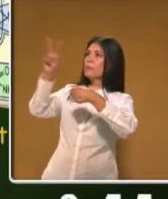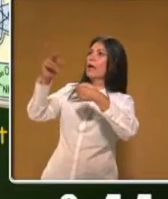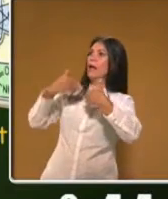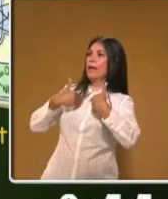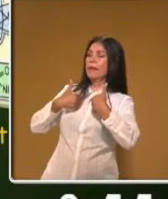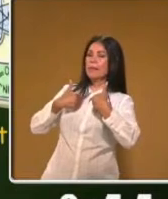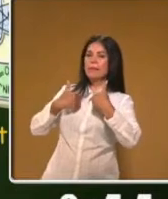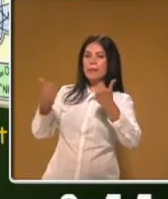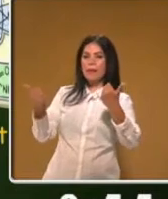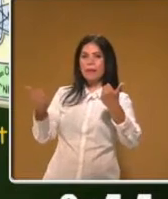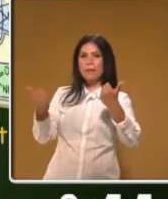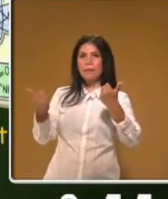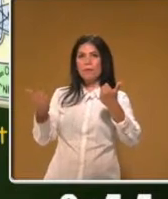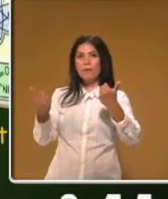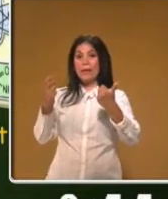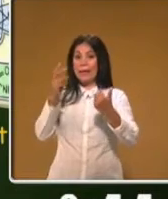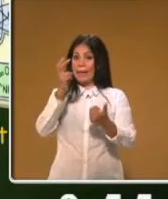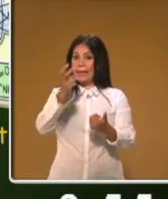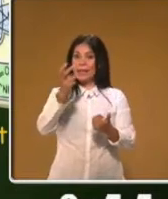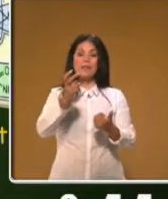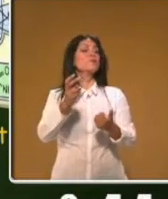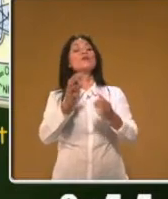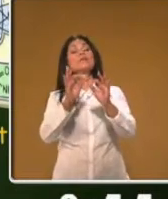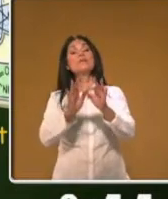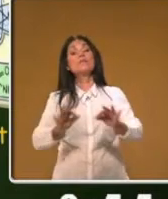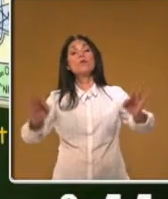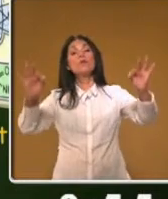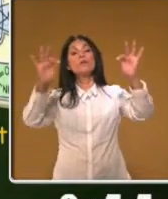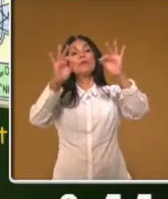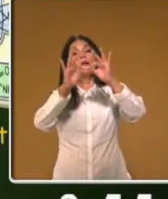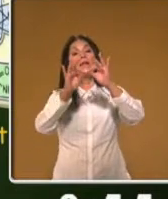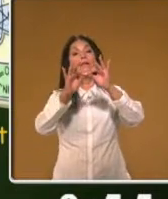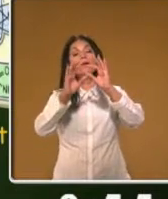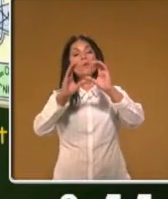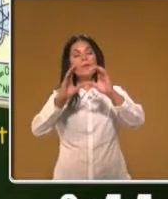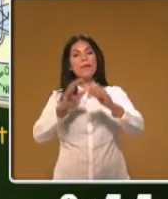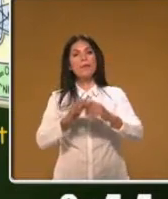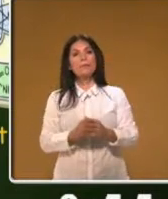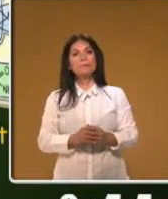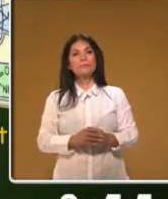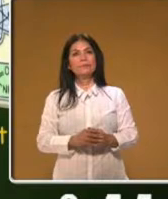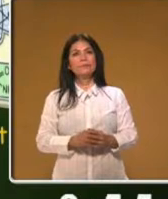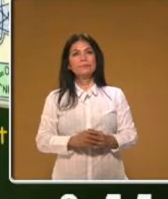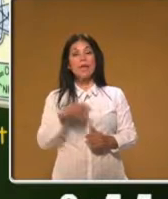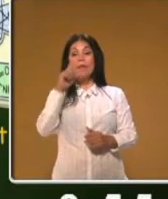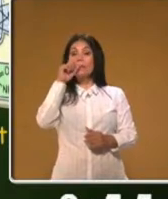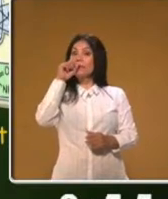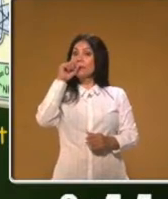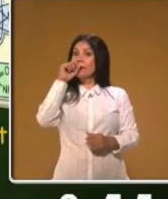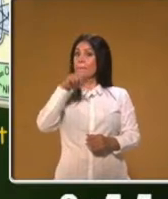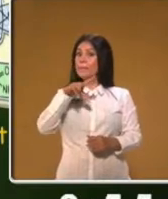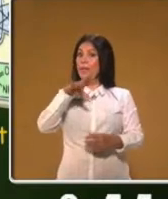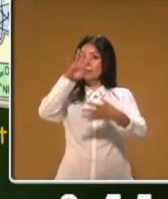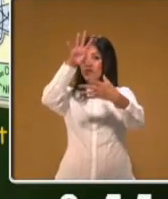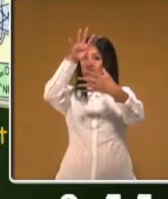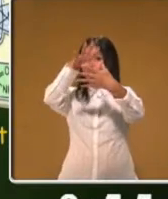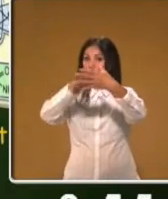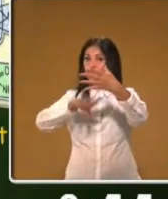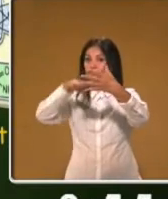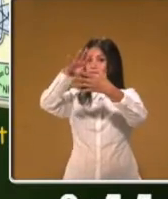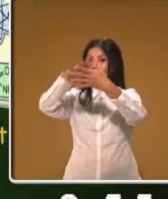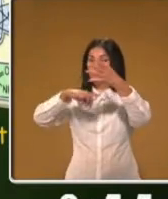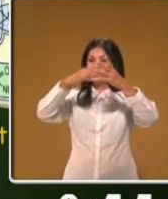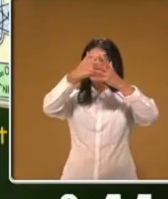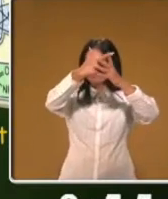ejemplo, son universales. ¿Okay? Muy bien. También los símbolos químicos, ustedes se van a comenzar a empapar cuando empezamos a ver la